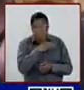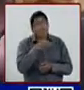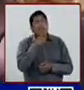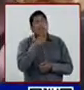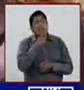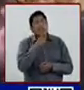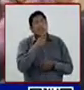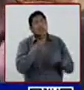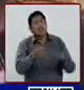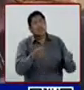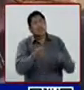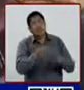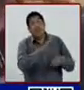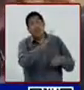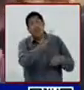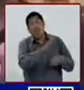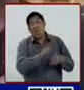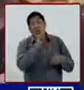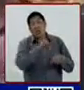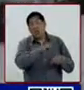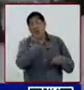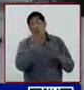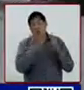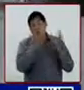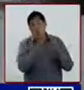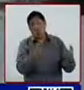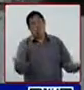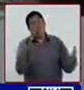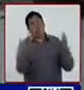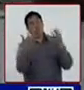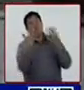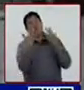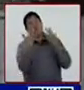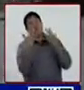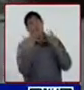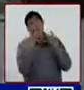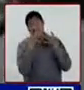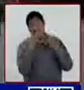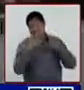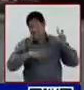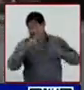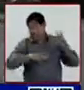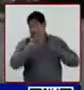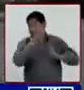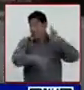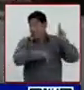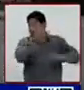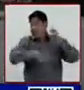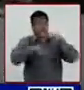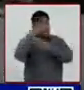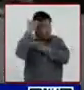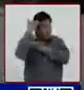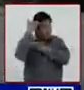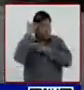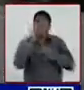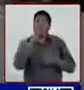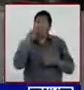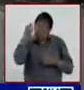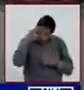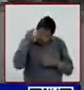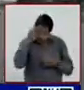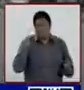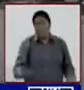traído gente de otro departamento a querer agredir y a querer convulsionar a la población cruceña, hacia el